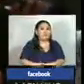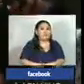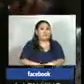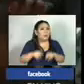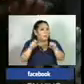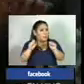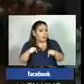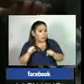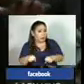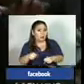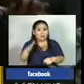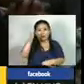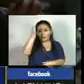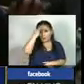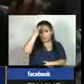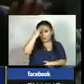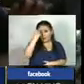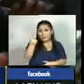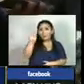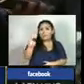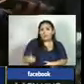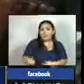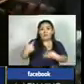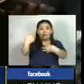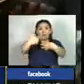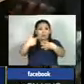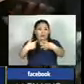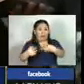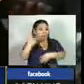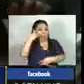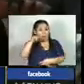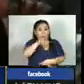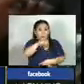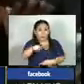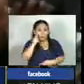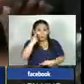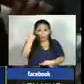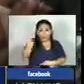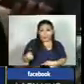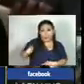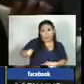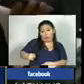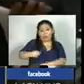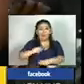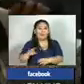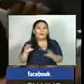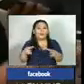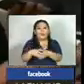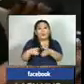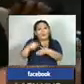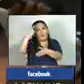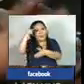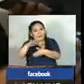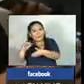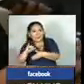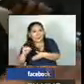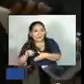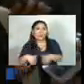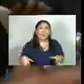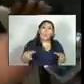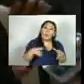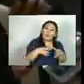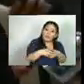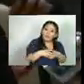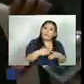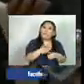Cualquiera persona que conozca las leyes, ¿verdad? Claro, si usted ve a un abogado de izquierda va a decir que no. Si usted ve a un abogado de derecha, perdón,